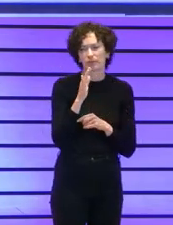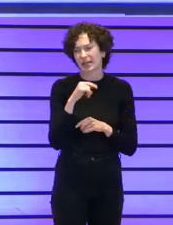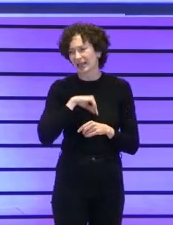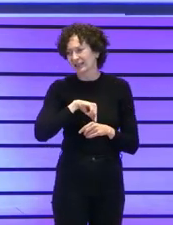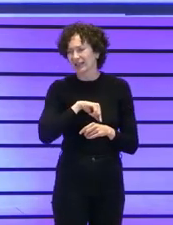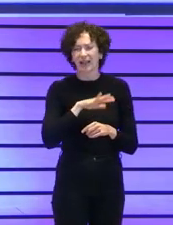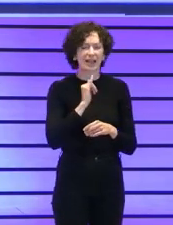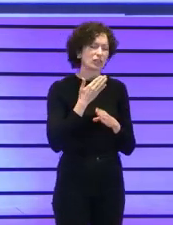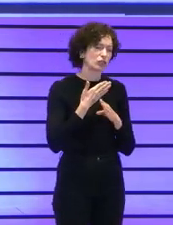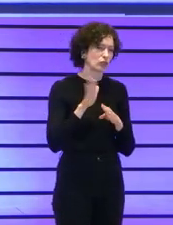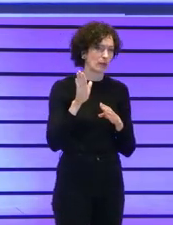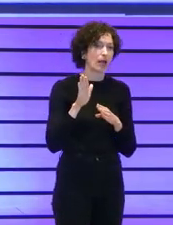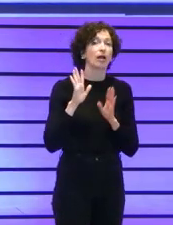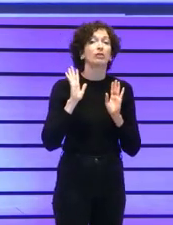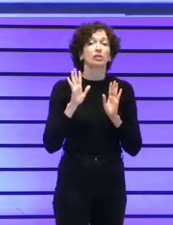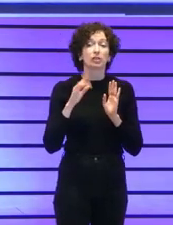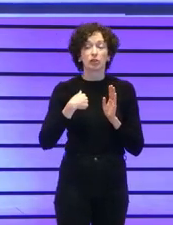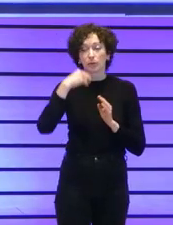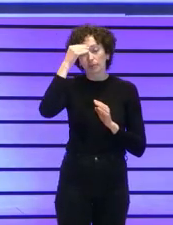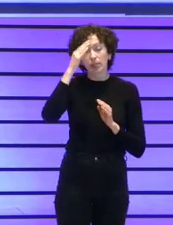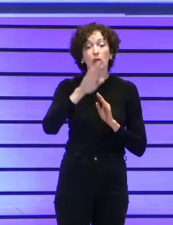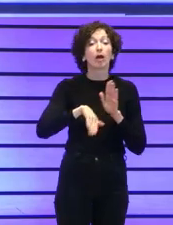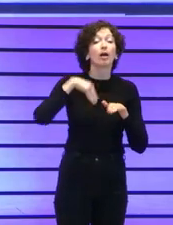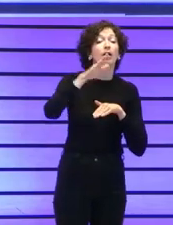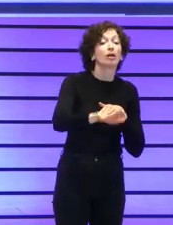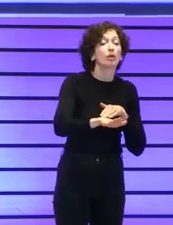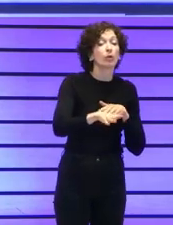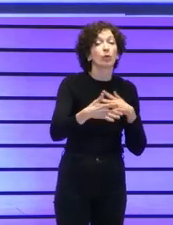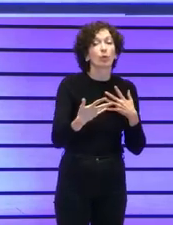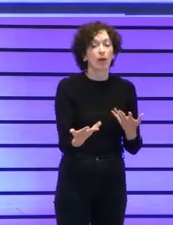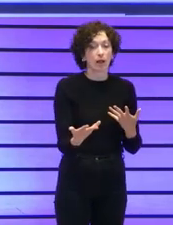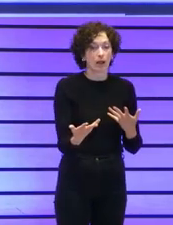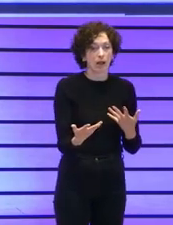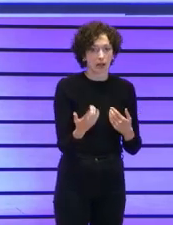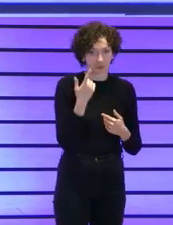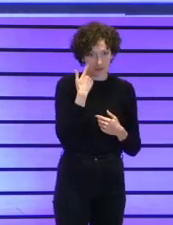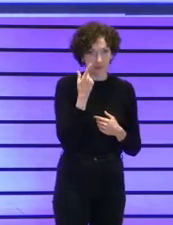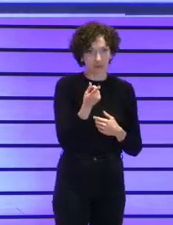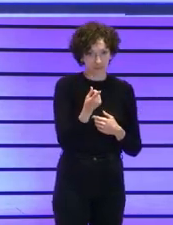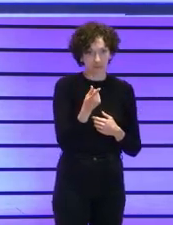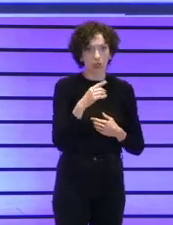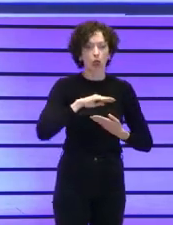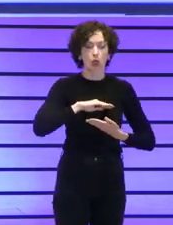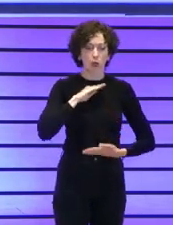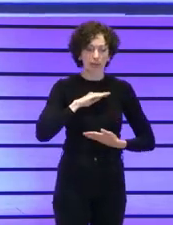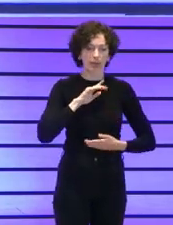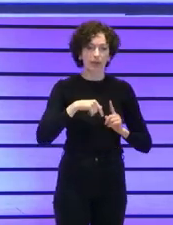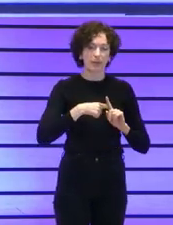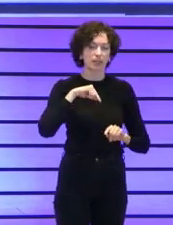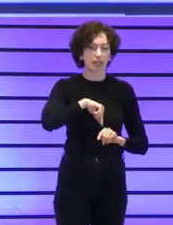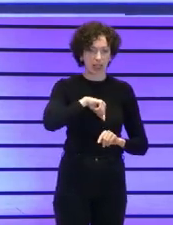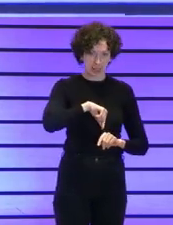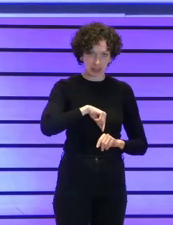¿no? Y yo creo que el siguiente paso es, oye, vamos a ponernos en el cuadrante de la competencia y de la ética,